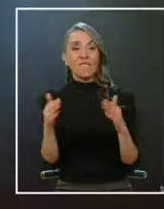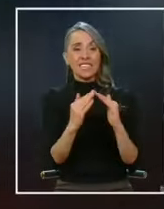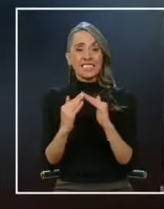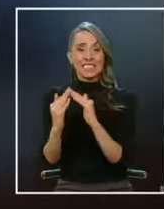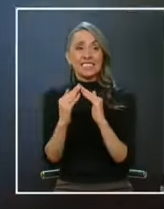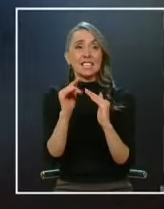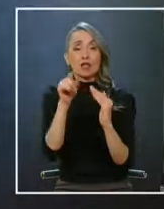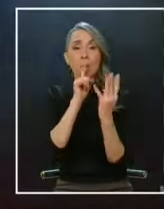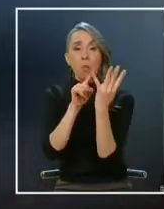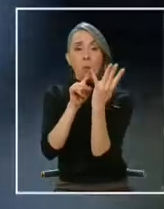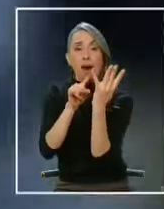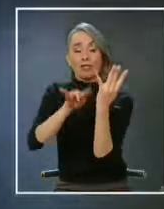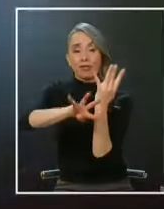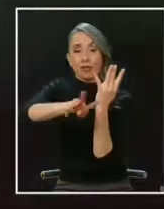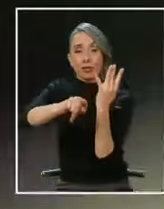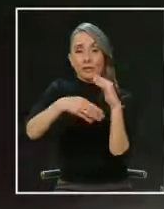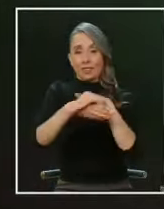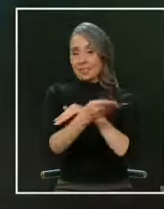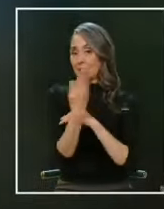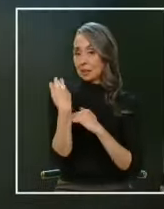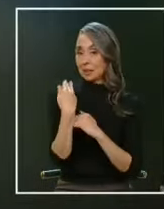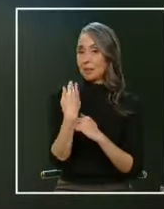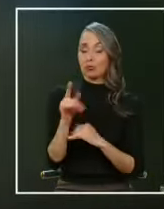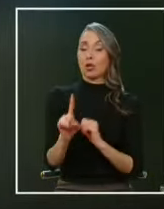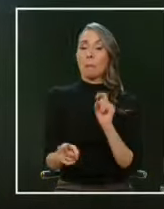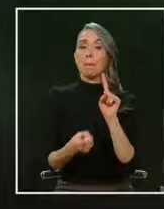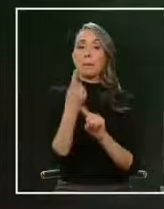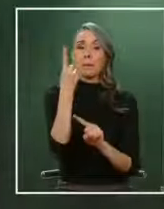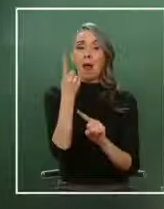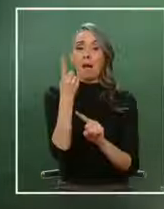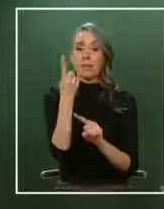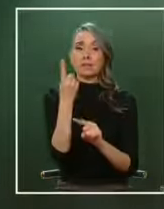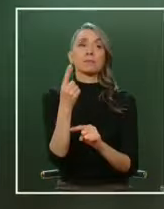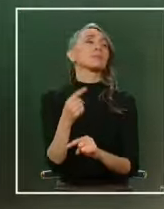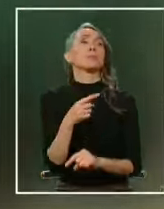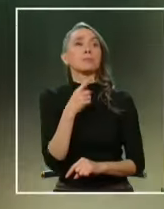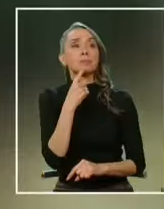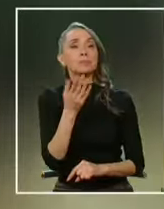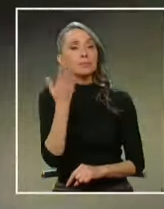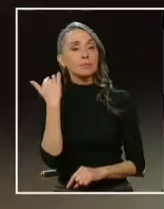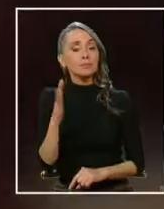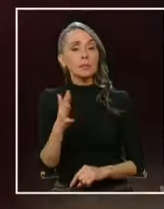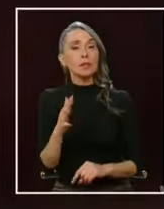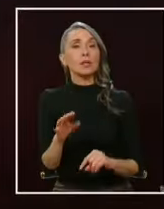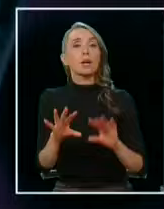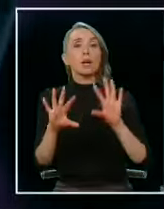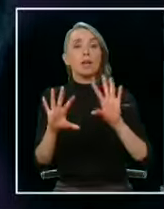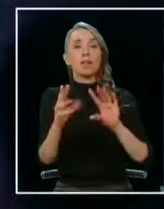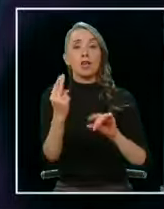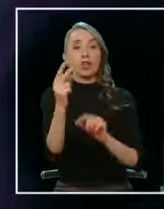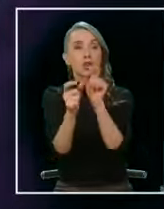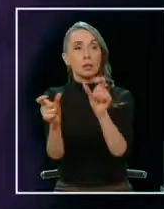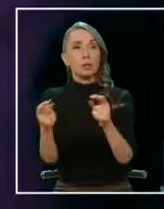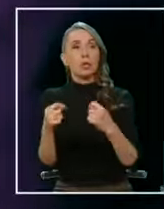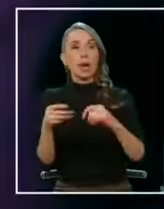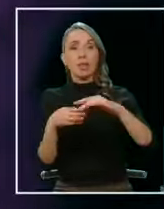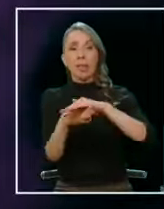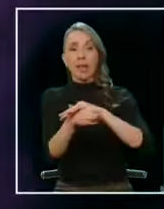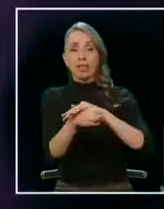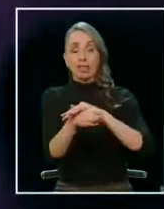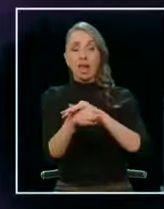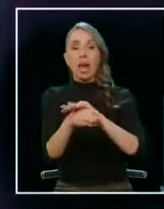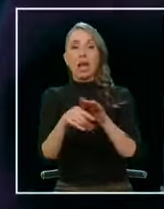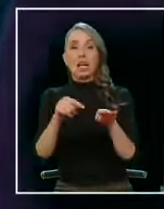este último punto aseguran que no es la primera vez que pasa. Donde había aproximadamente 10, 12 personas intentando acceder por nuestro